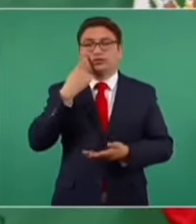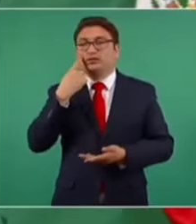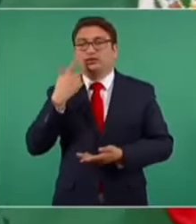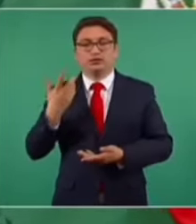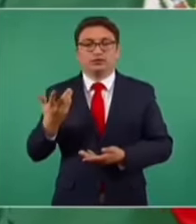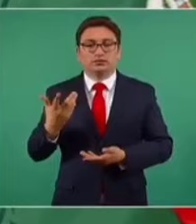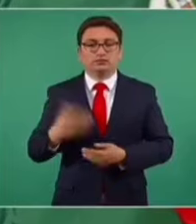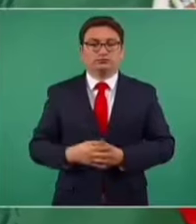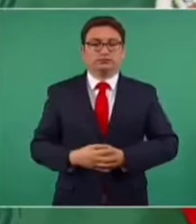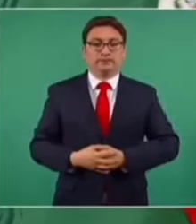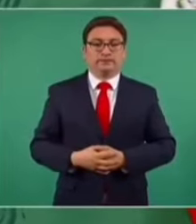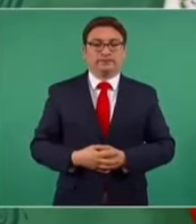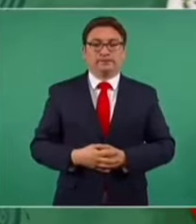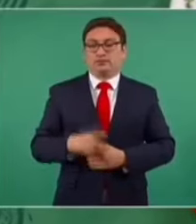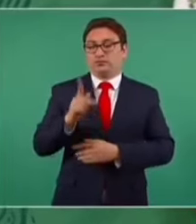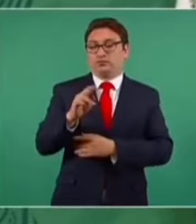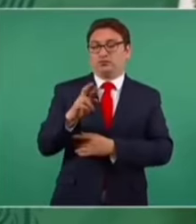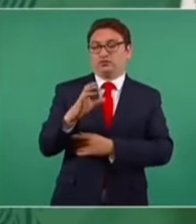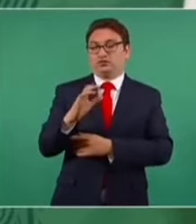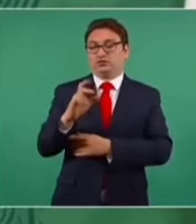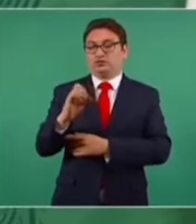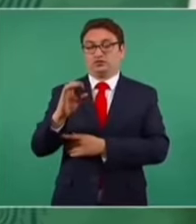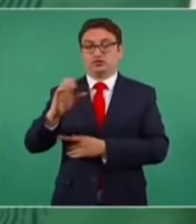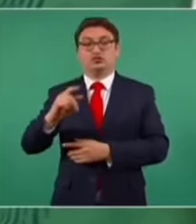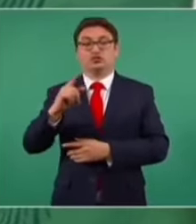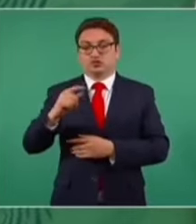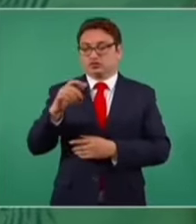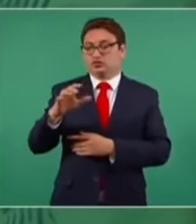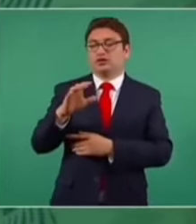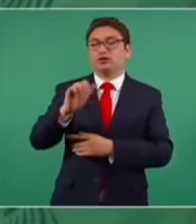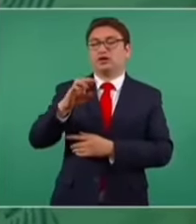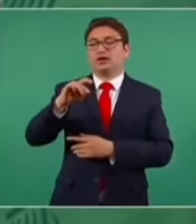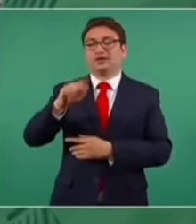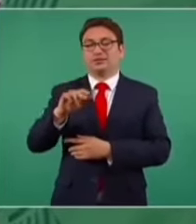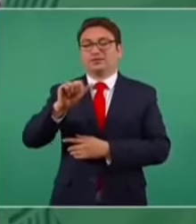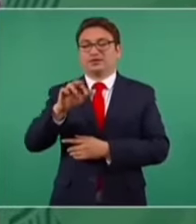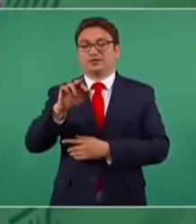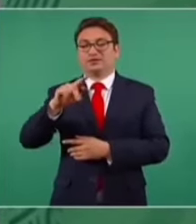en Proceso, don Carmen Aristegui,